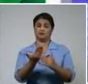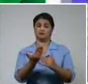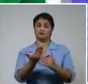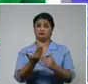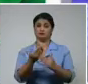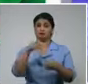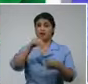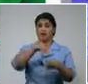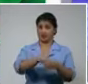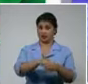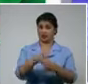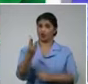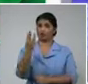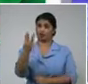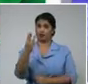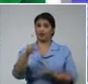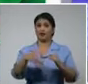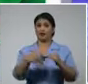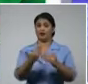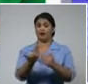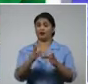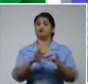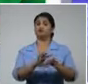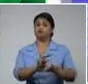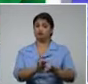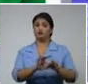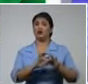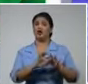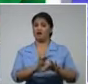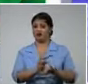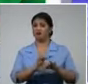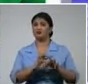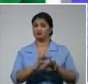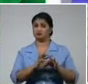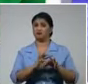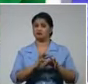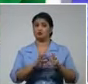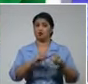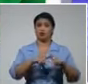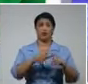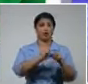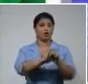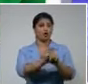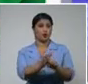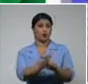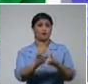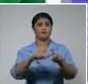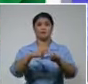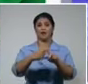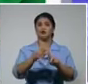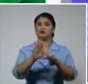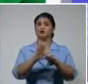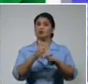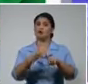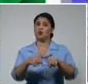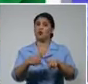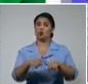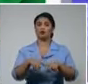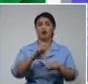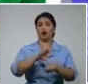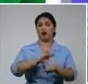los 3 días en terapia intensiva por la severidad del cuadro clínico con que fue atendido en el